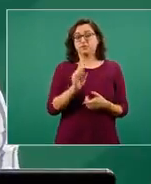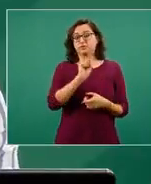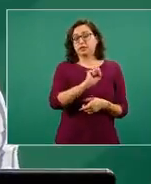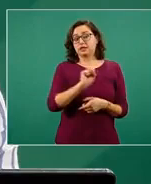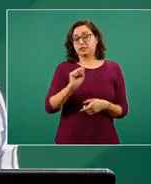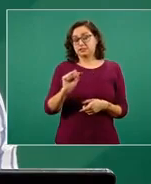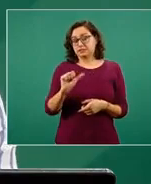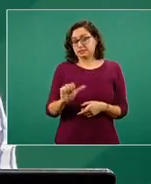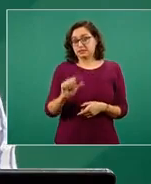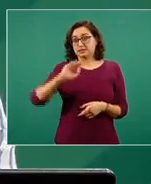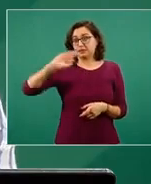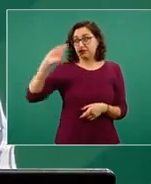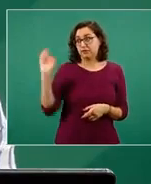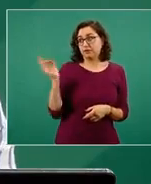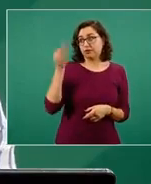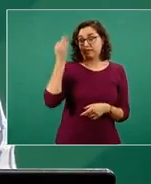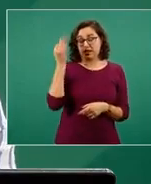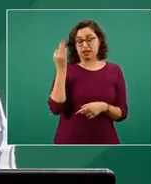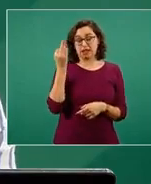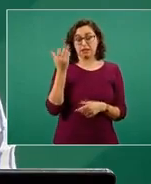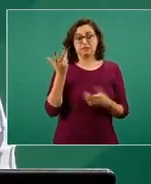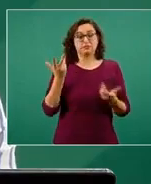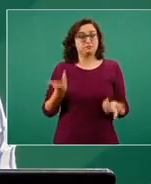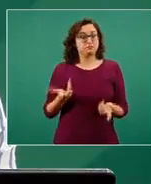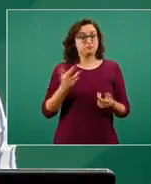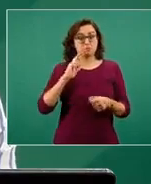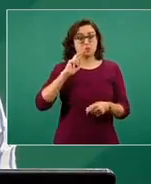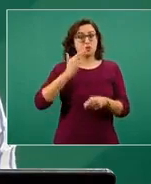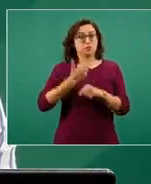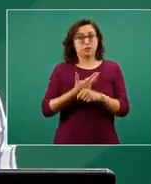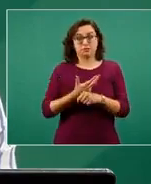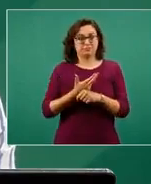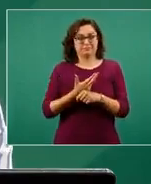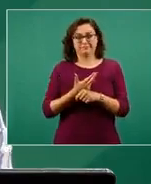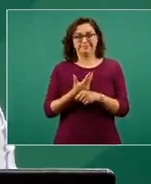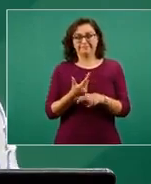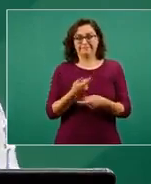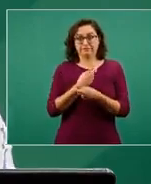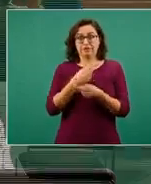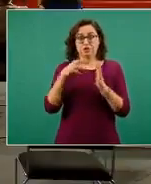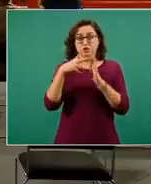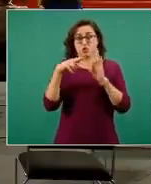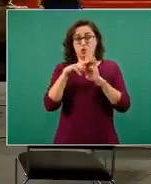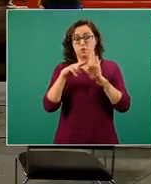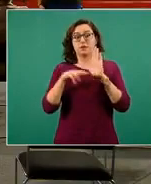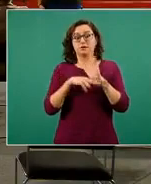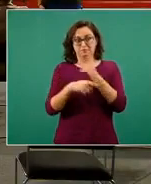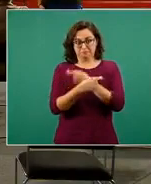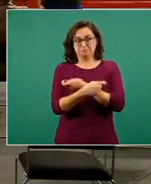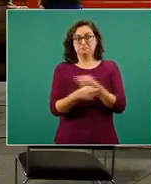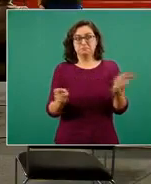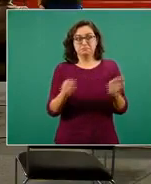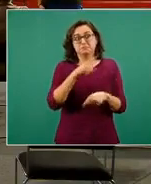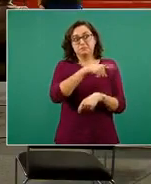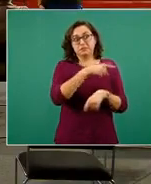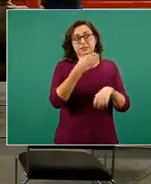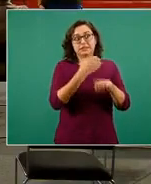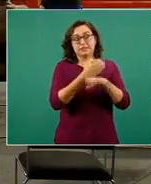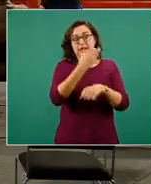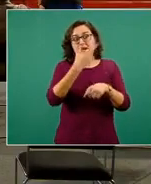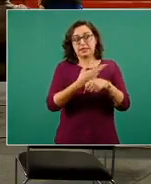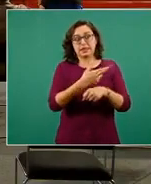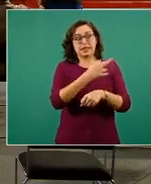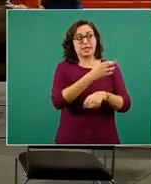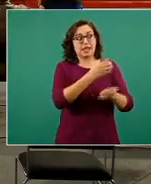o a través de las Secretarías Estatales de Salud. Me gustaría aprovechar la oportunidad con